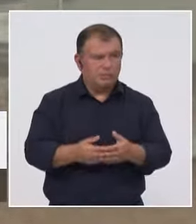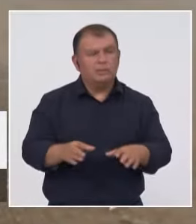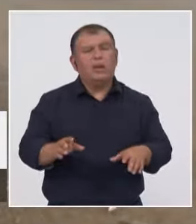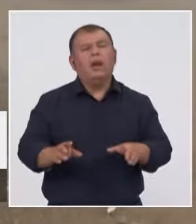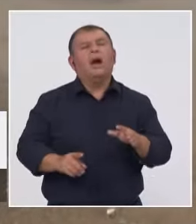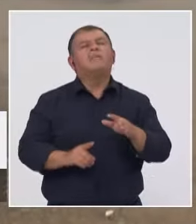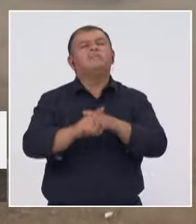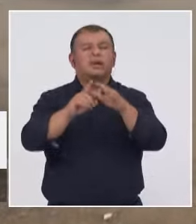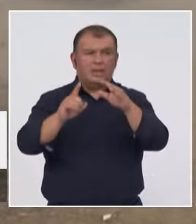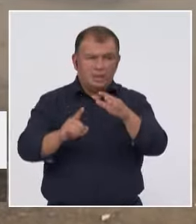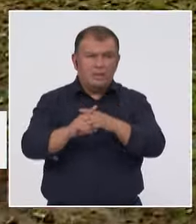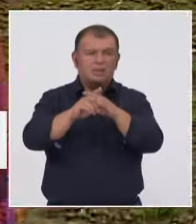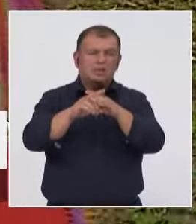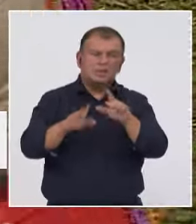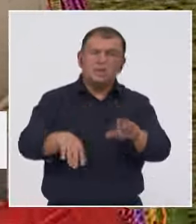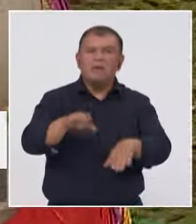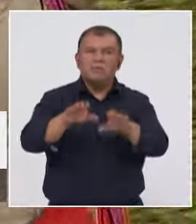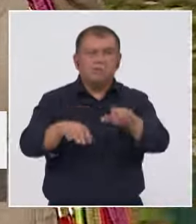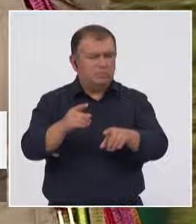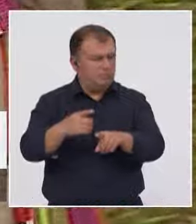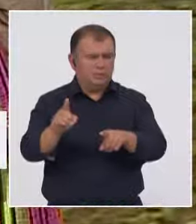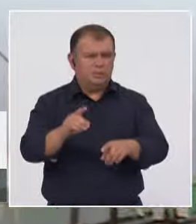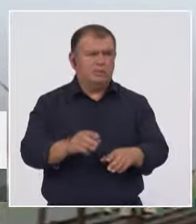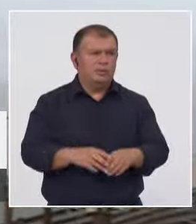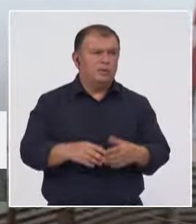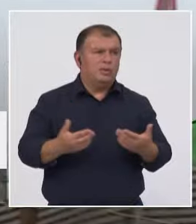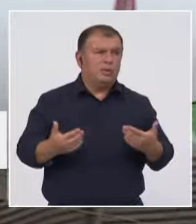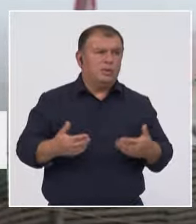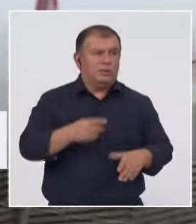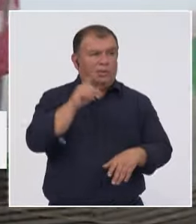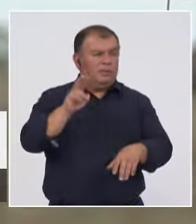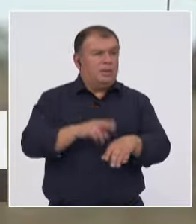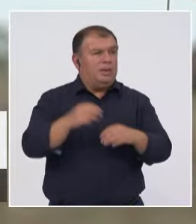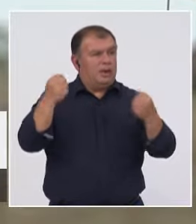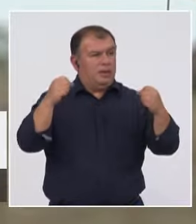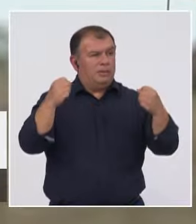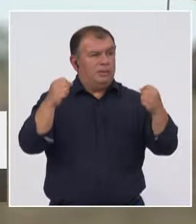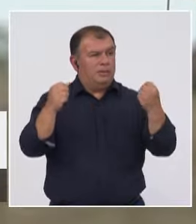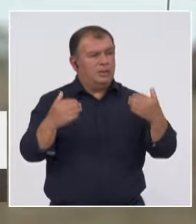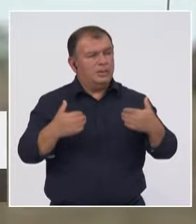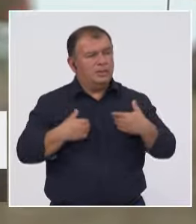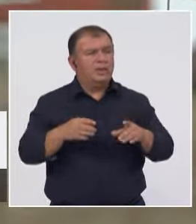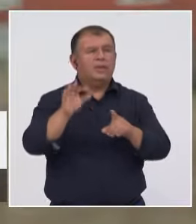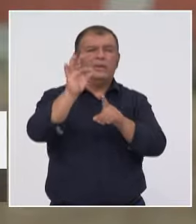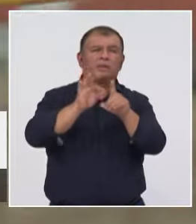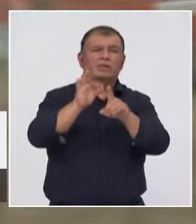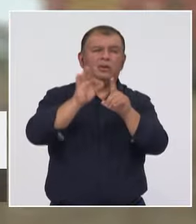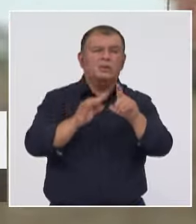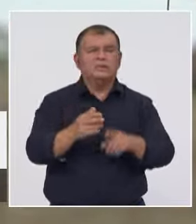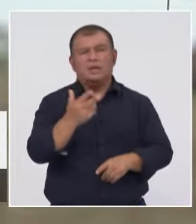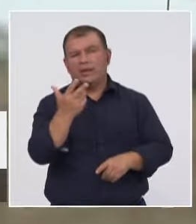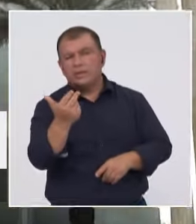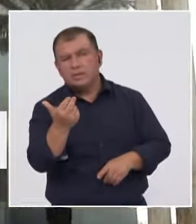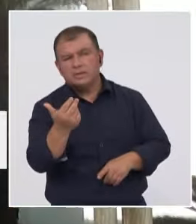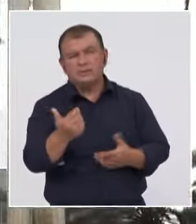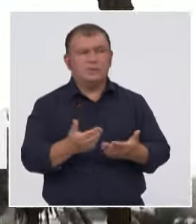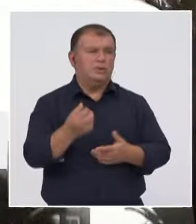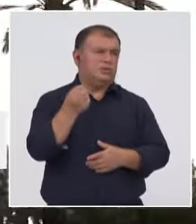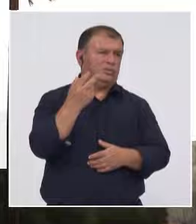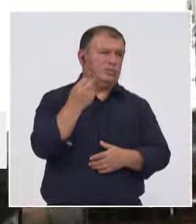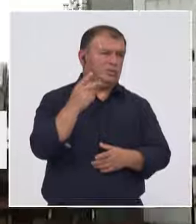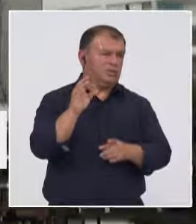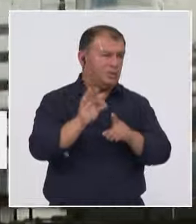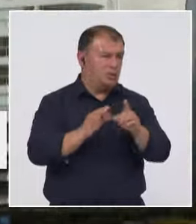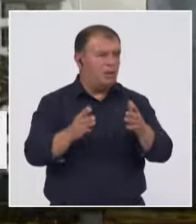suele mostrar con regularidad, sí, pero generalmente en La Molina vamos a tener temperaturas entre los 13, 12